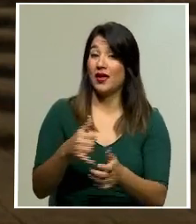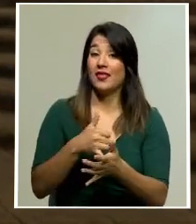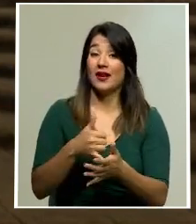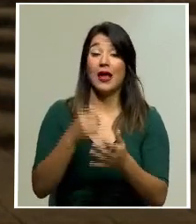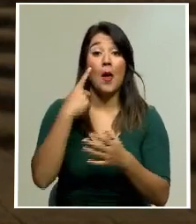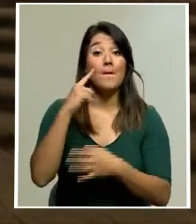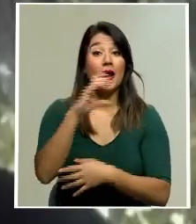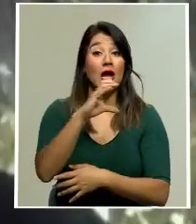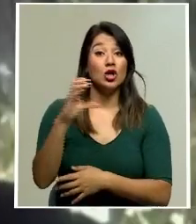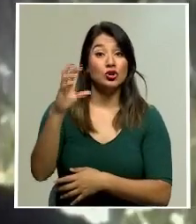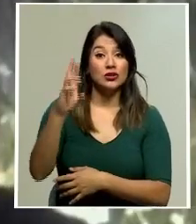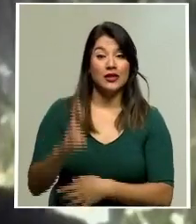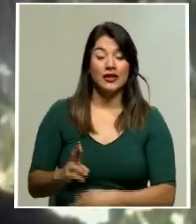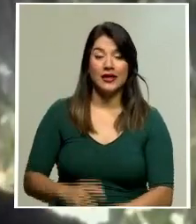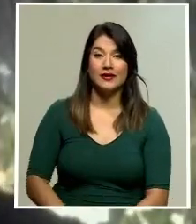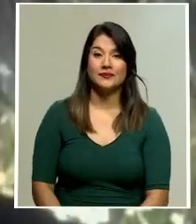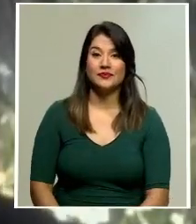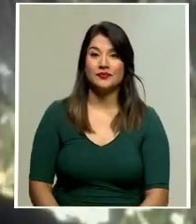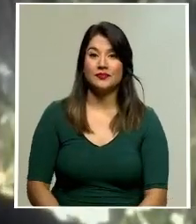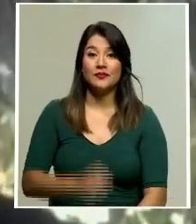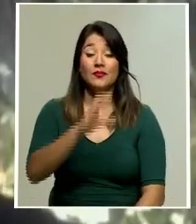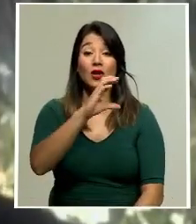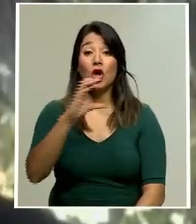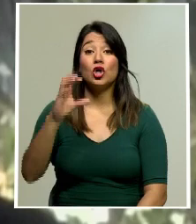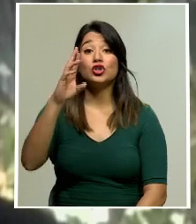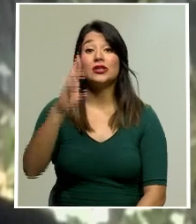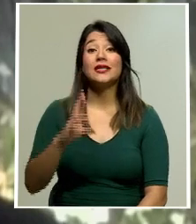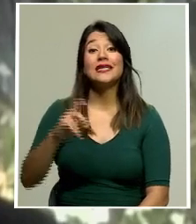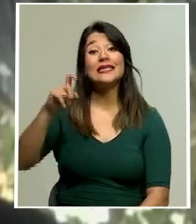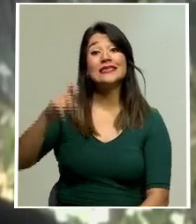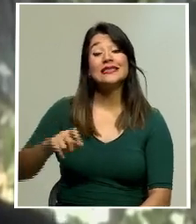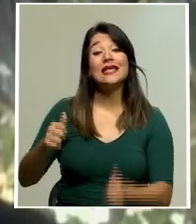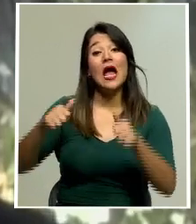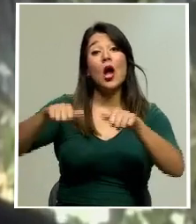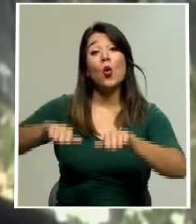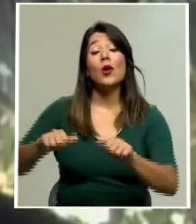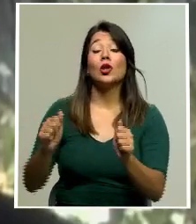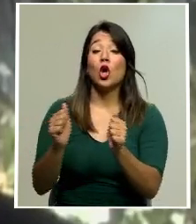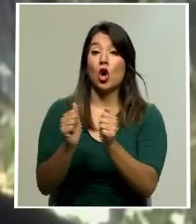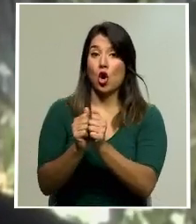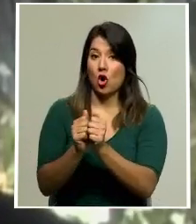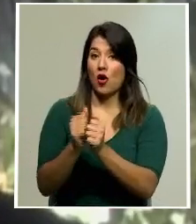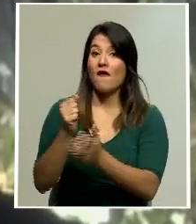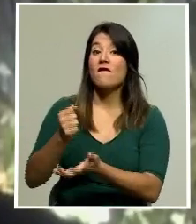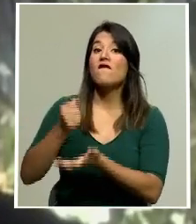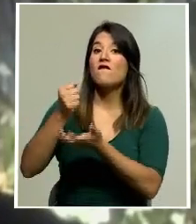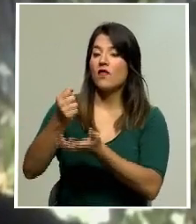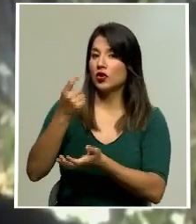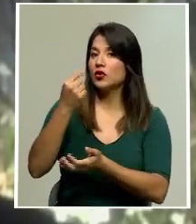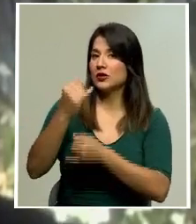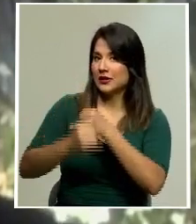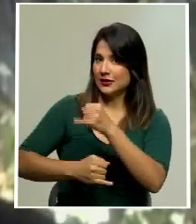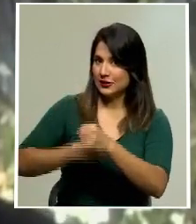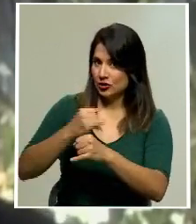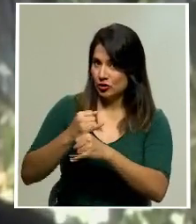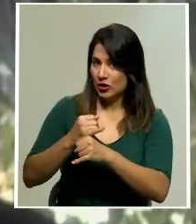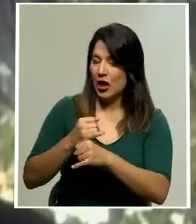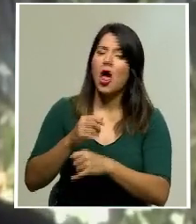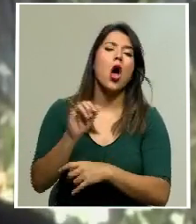país. El país necesita un acuerdo con el fondo en estos momentos. De la misma manera que una